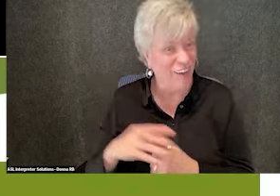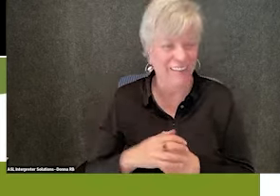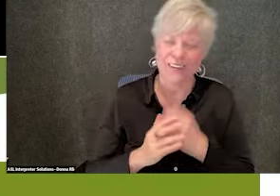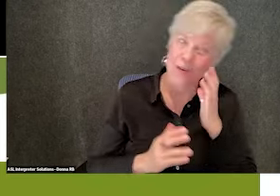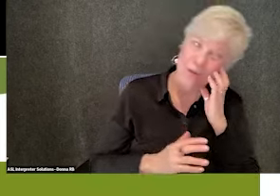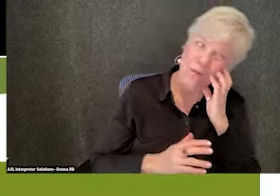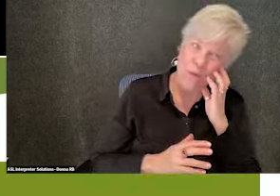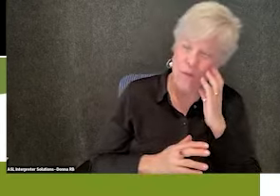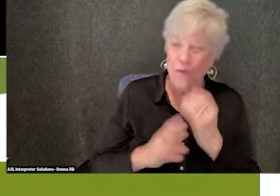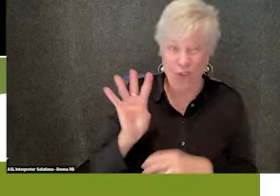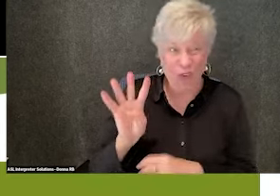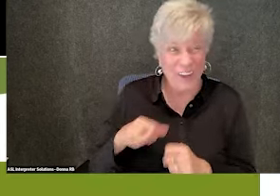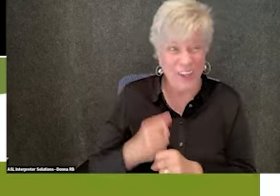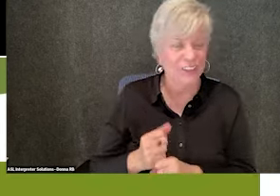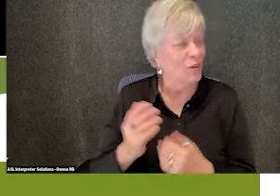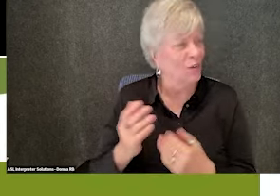Entonces,